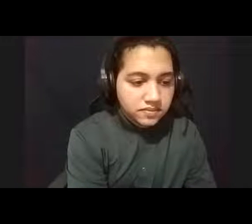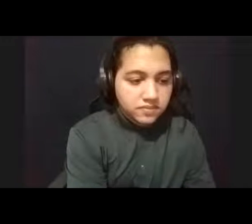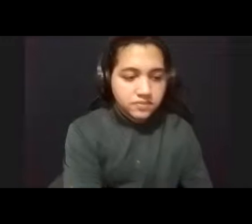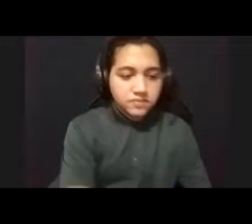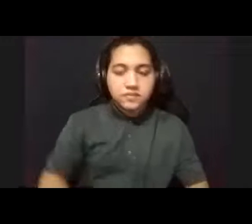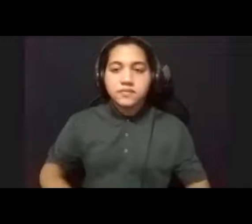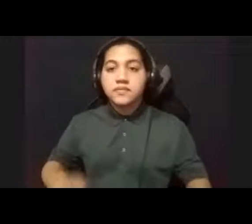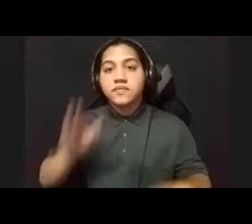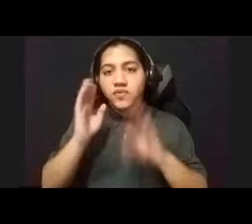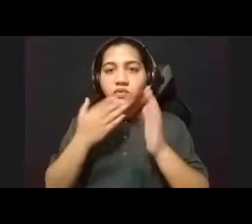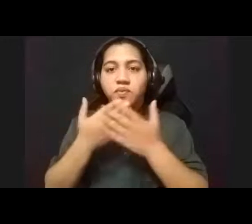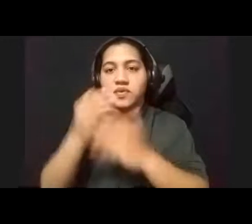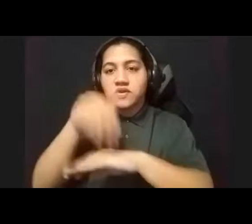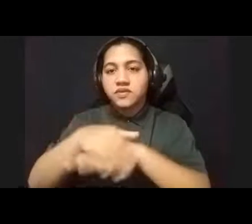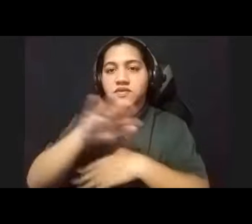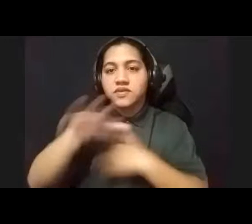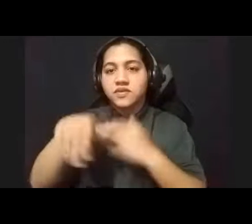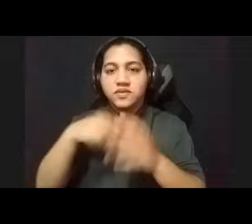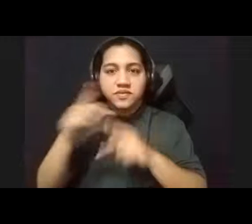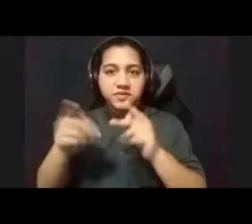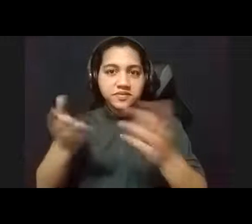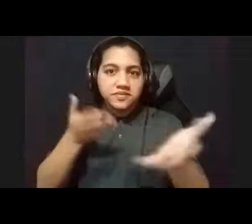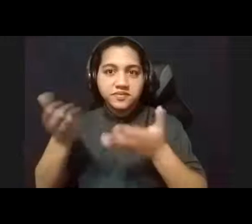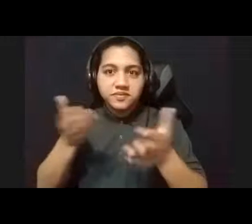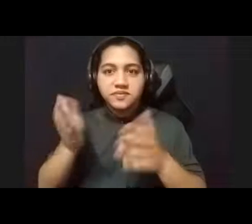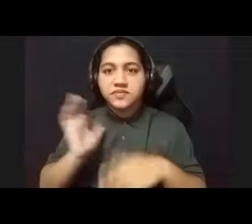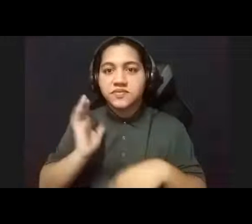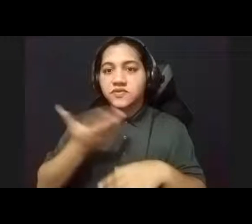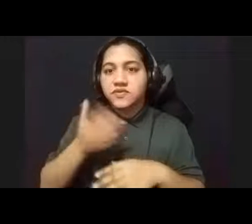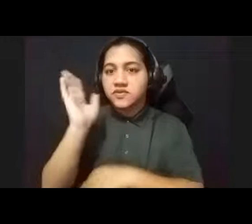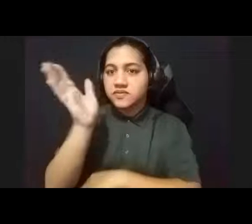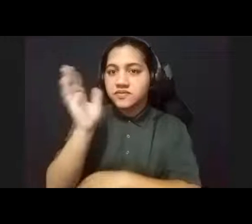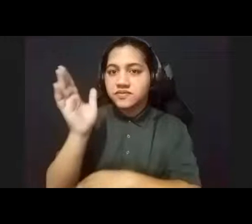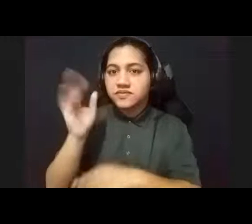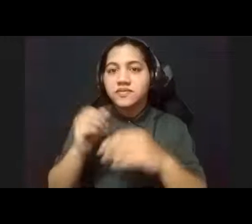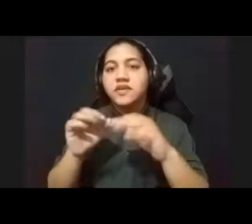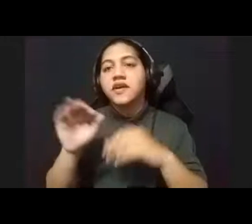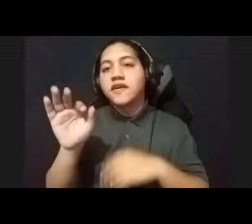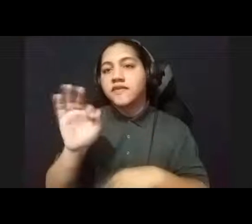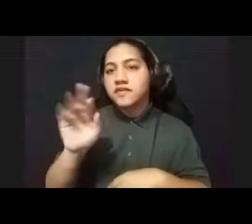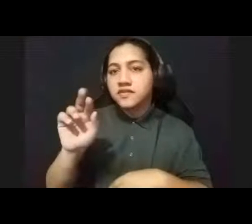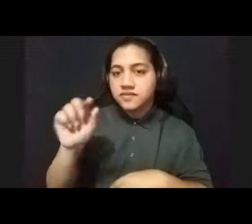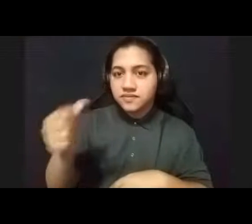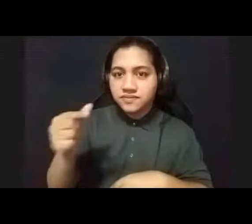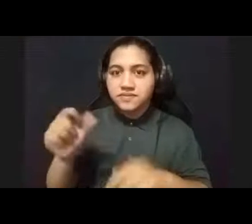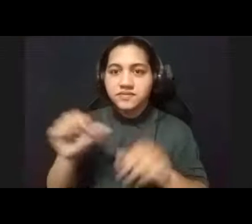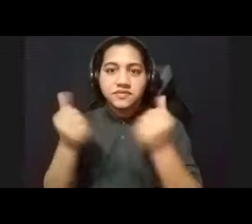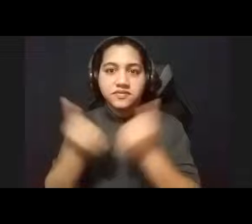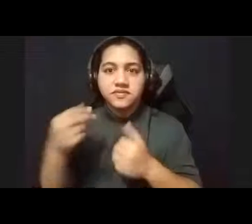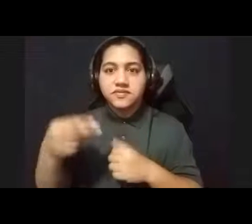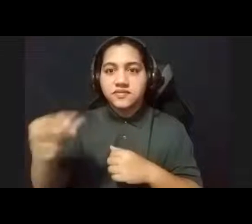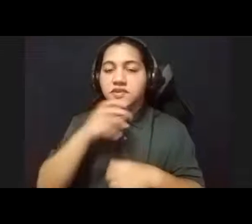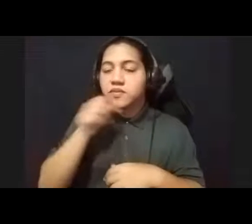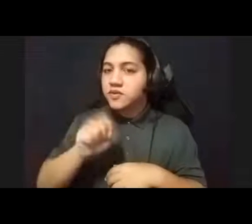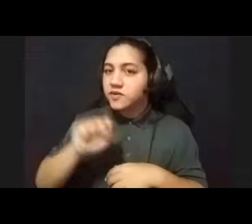Muy buenas noches a todos y bienvenidos a nuestro ciclo de charlas de la Fundación Felisa Rincón de Gautier y de la Asociación de Historia del Viejo San